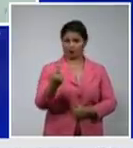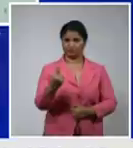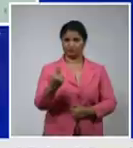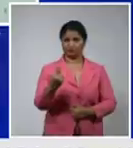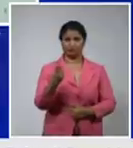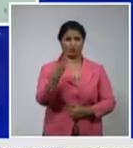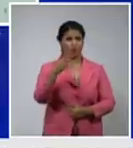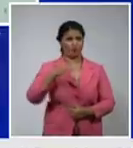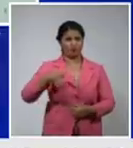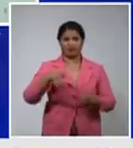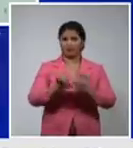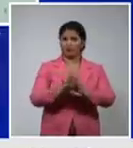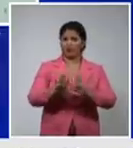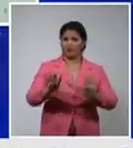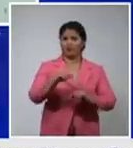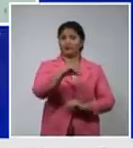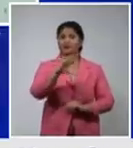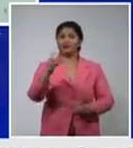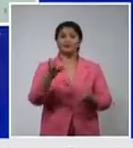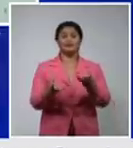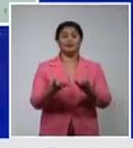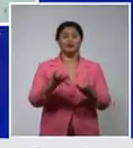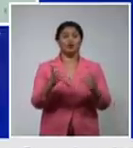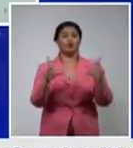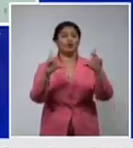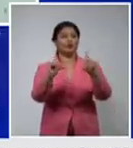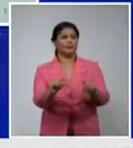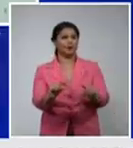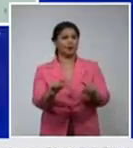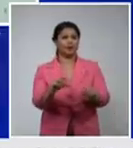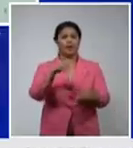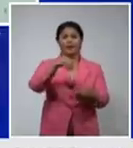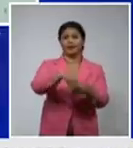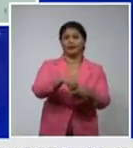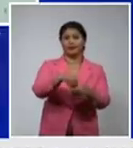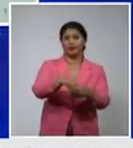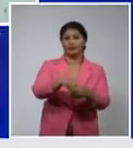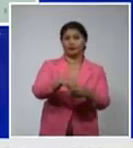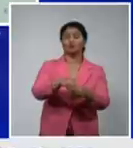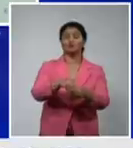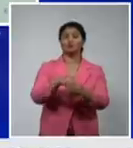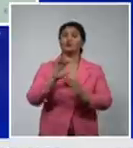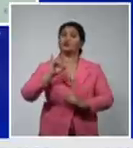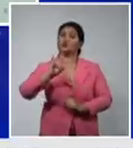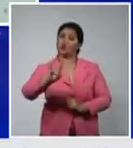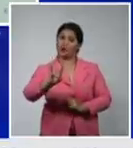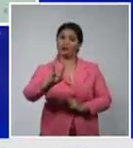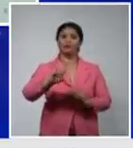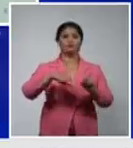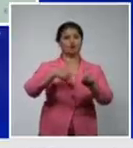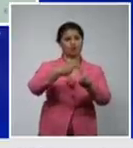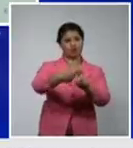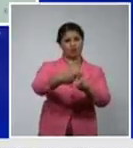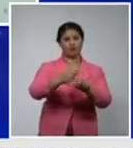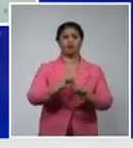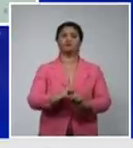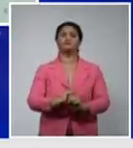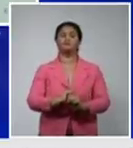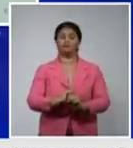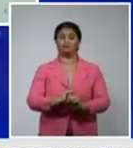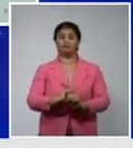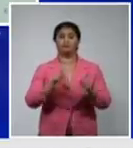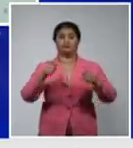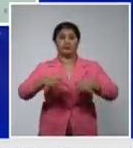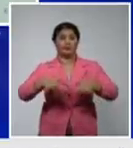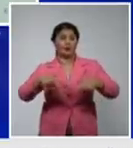Cienfuegos disminuye 3 casos en comparación con el día anterior, son 9 los diagnosticados ayer. El mayor número, que es donde está